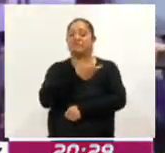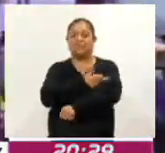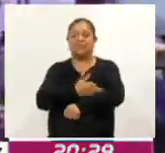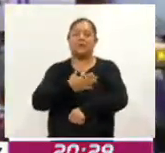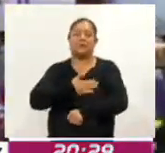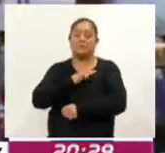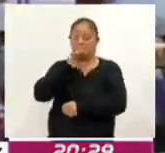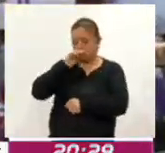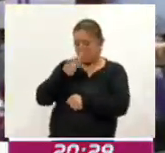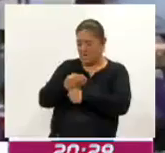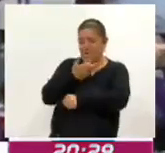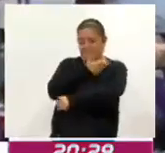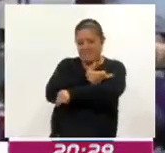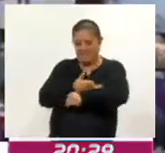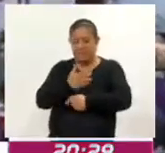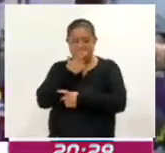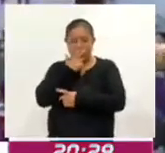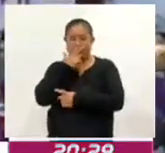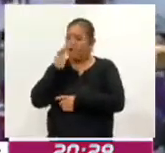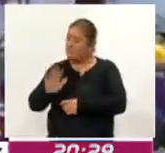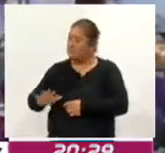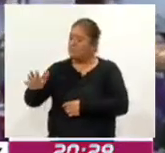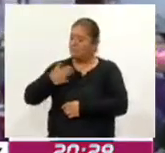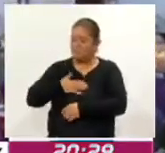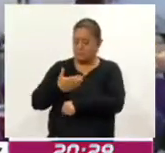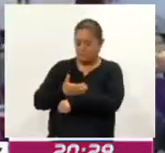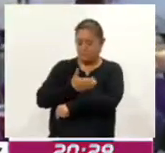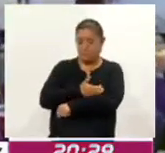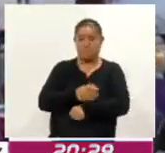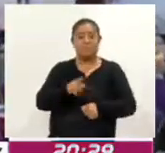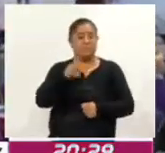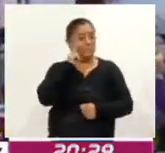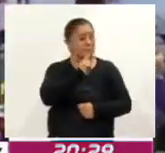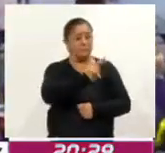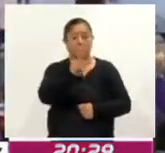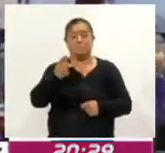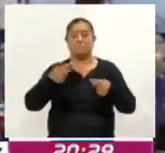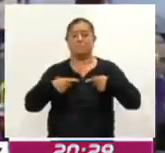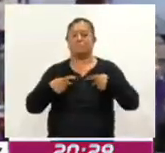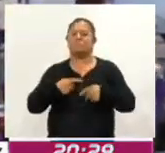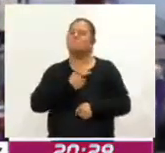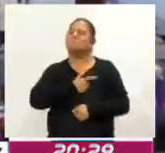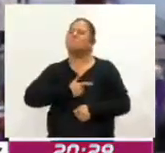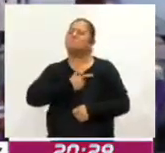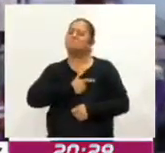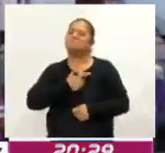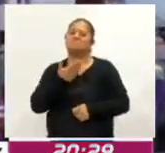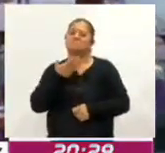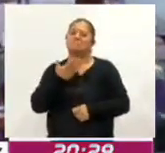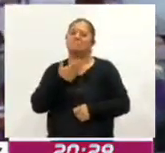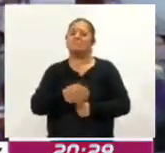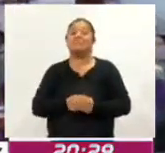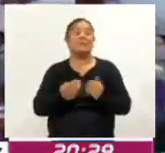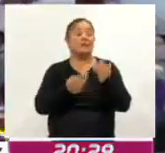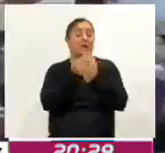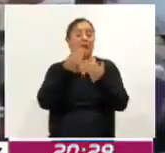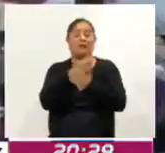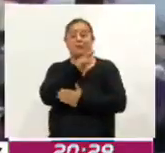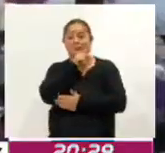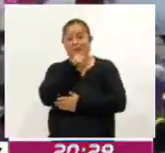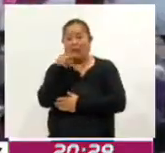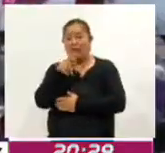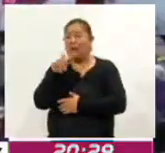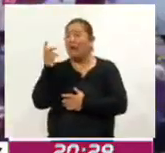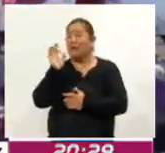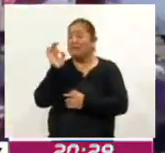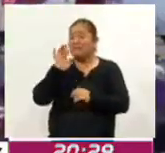con mi familia para disfrutar. Y sobre todo, mira, te das cuenta, la gente está a gusto. En la mañana estábamos preocupados por el clima. Sin embargo,